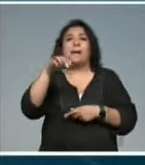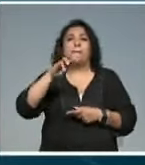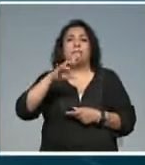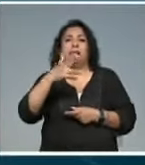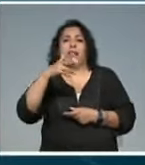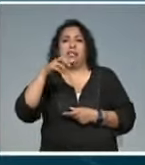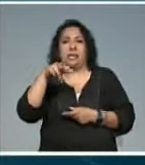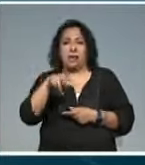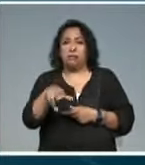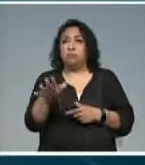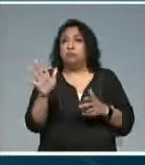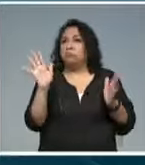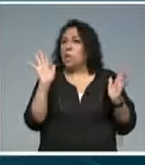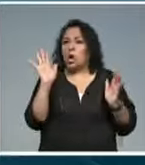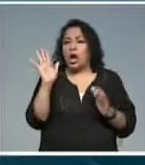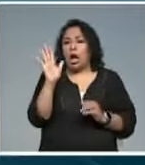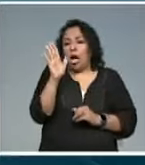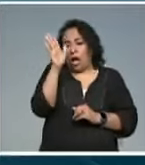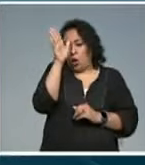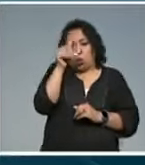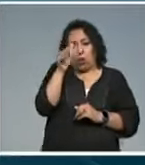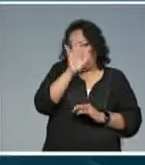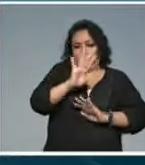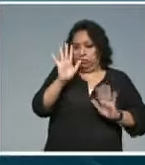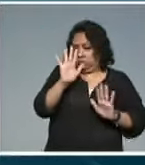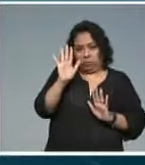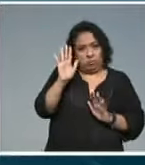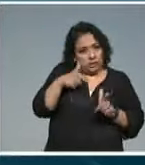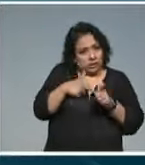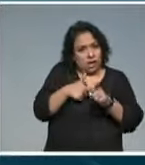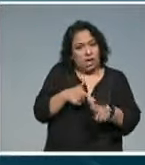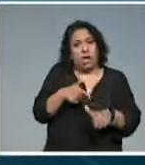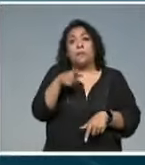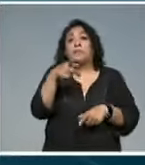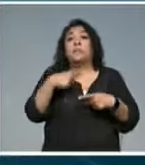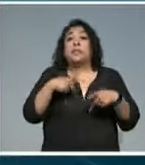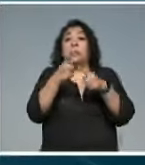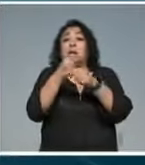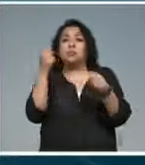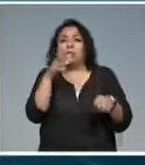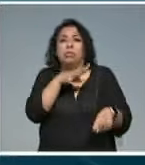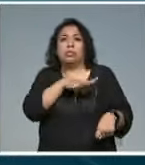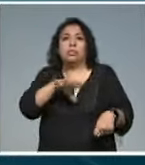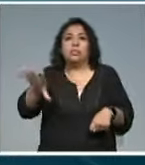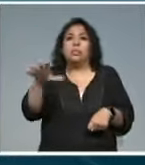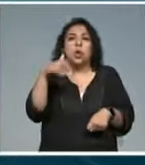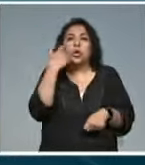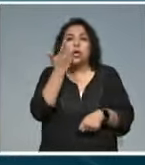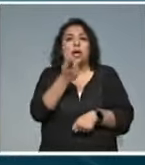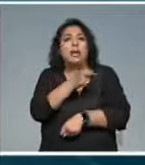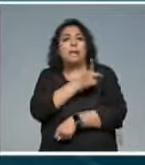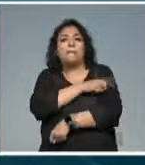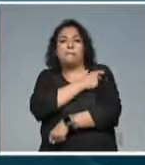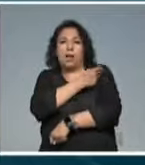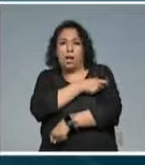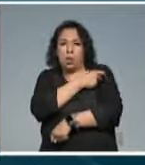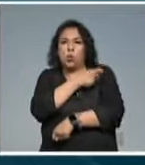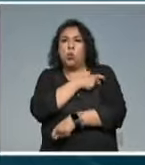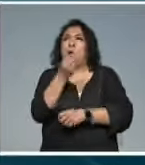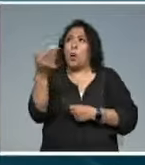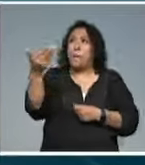Michigan. No cedían en sus peticiones estos transportistas que se negaban a vacunarse y a cumplir con